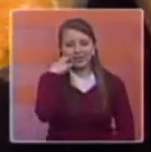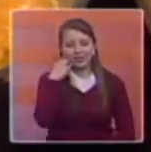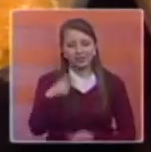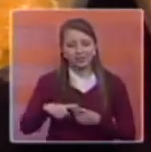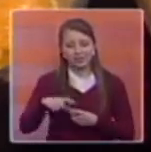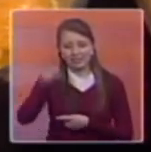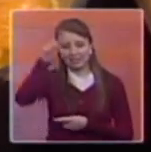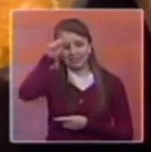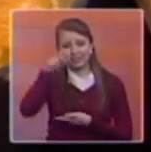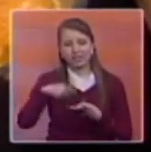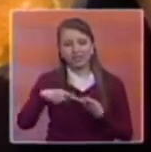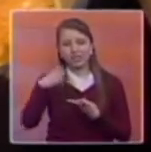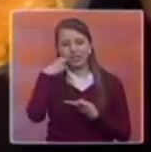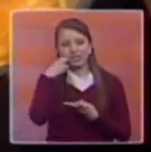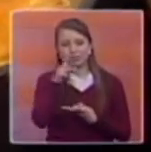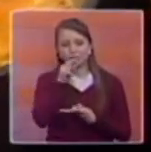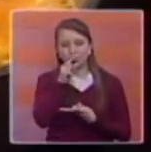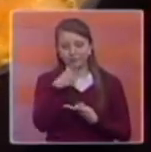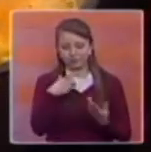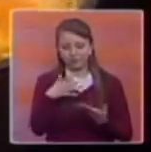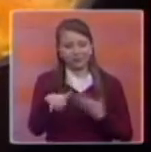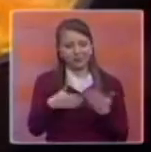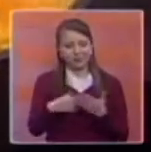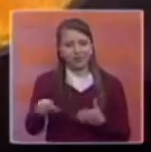esa carne de ahí, es la carne